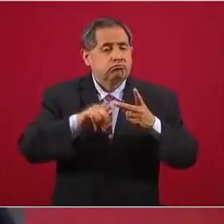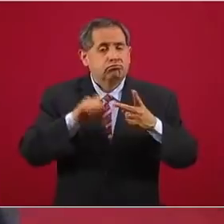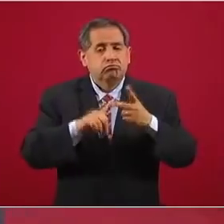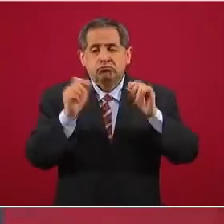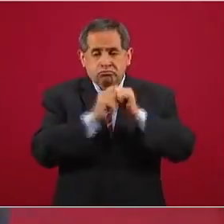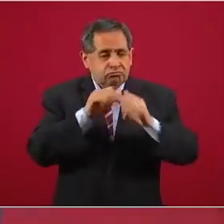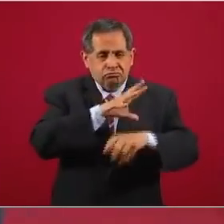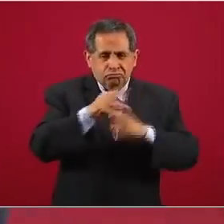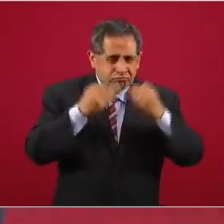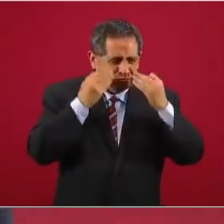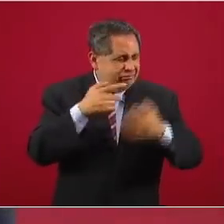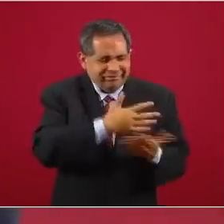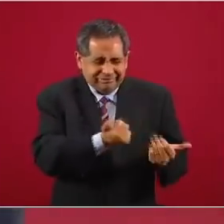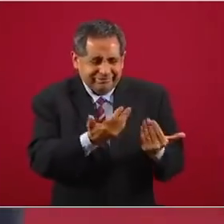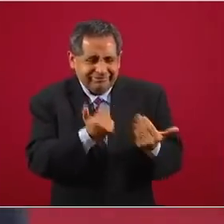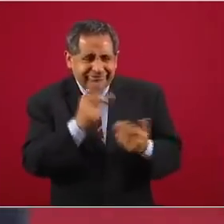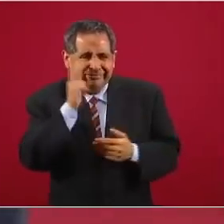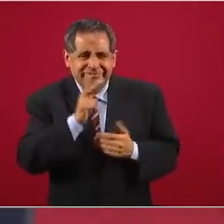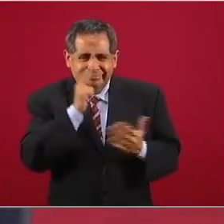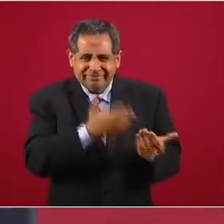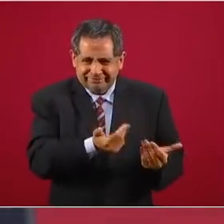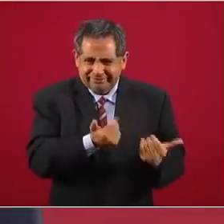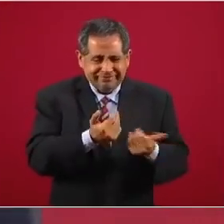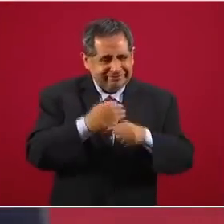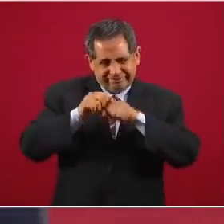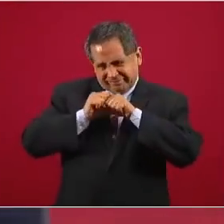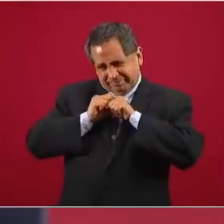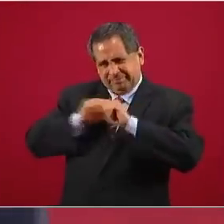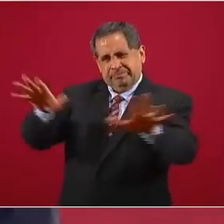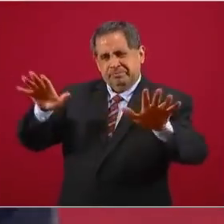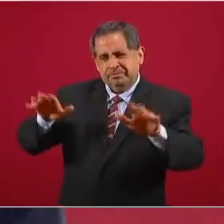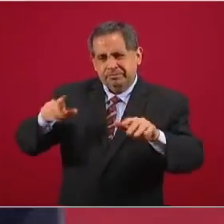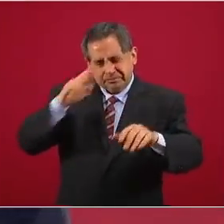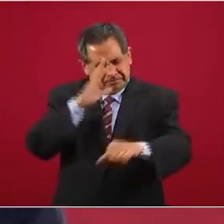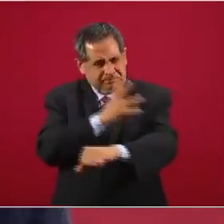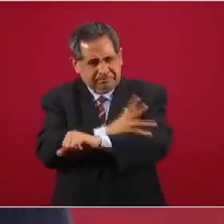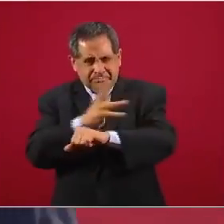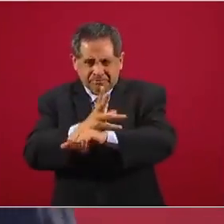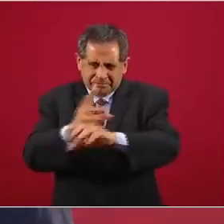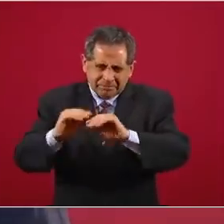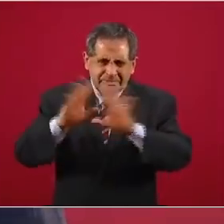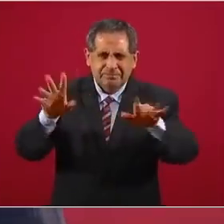todo lo que tiene la Fiscalía. Transparencia,